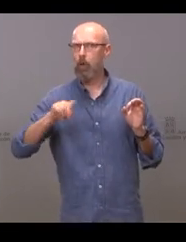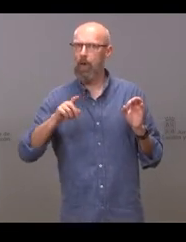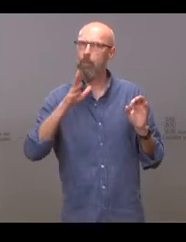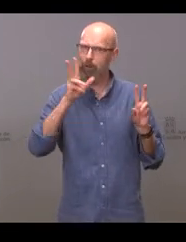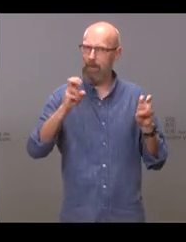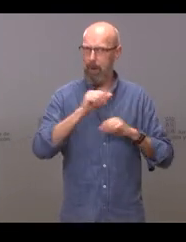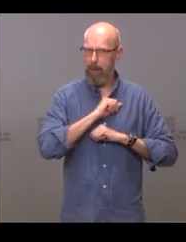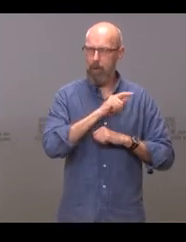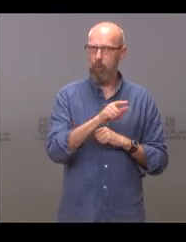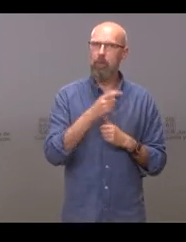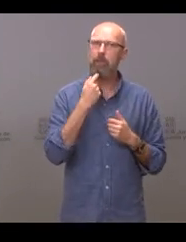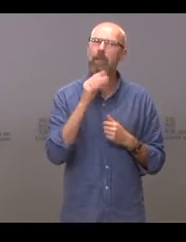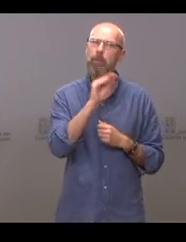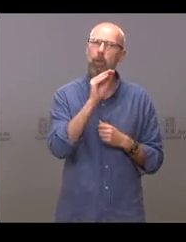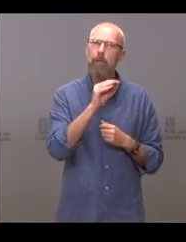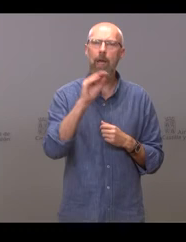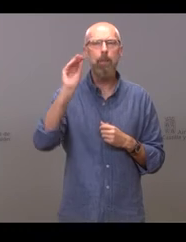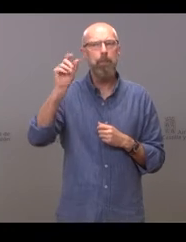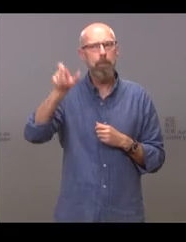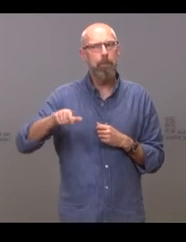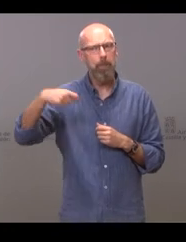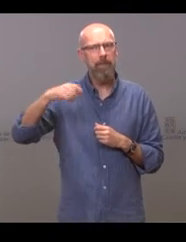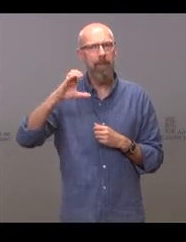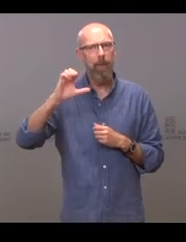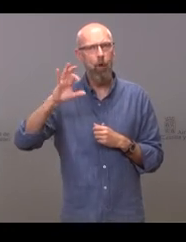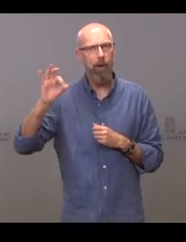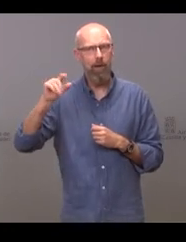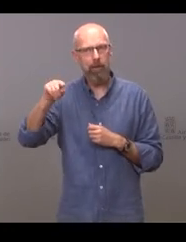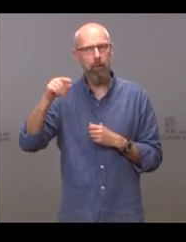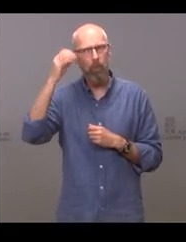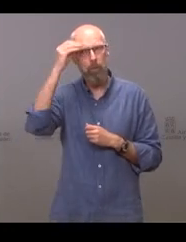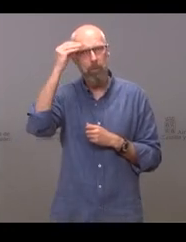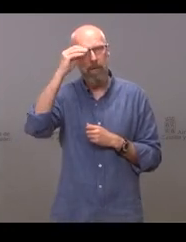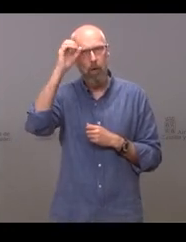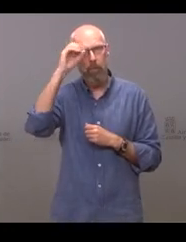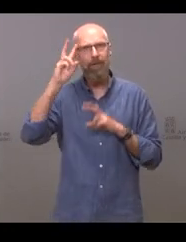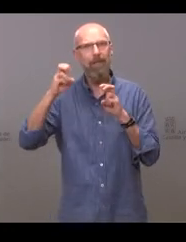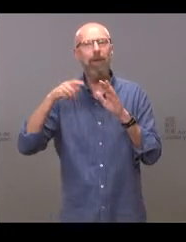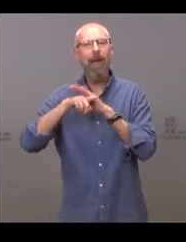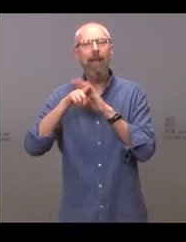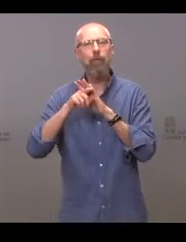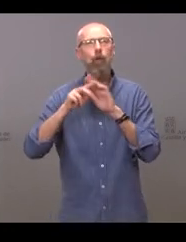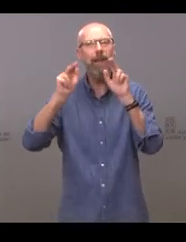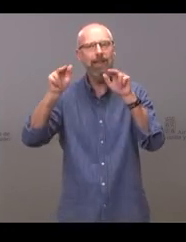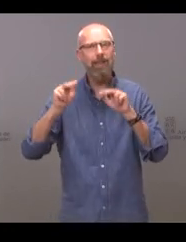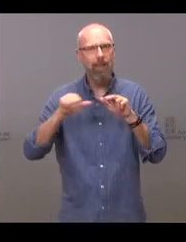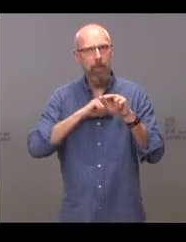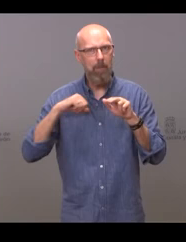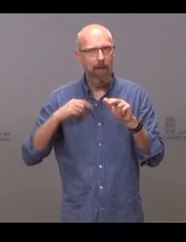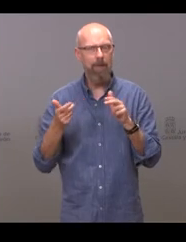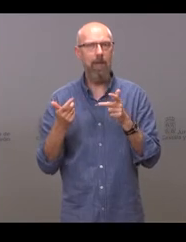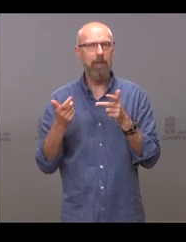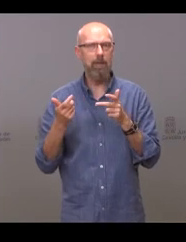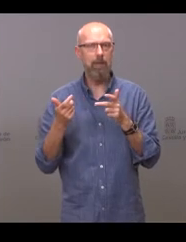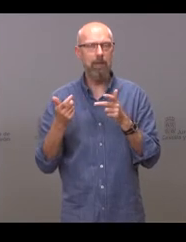ya quería preguntar al presidente de la ceoe y cuál es su valoración de la gestión de las residencias entiendo que privadas si nos quiere dar algún